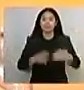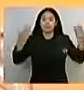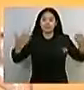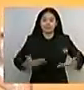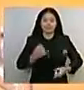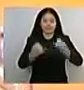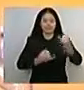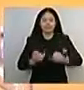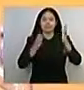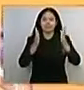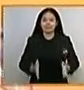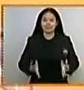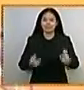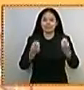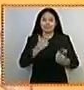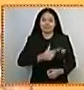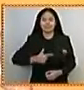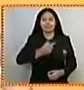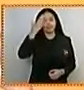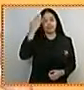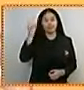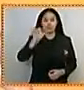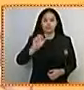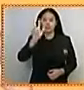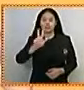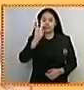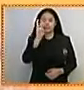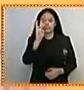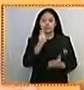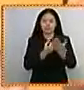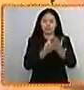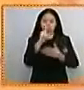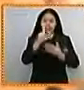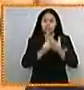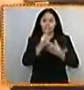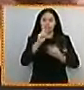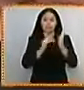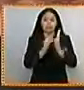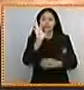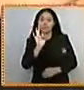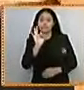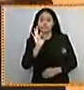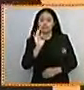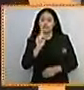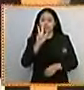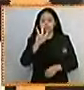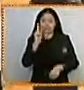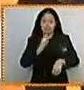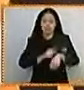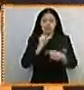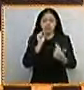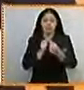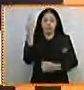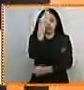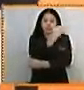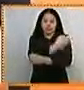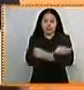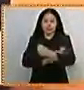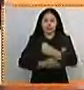Bienvenidos jugadores, es un gusto saludarlos hoy martes 16 de julio del 2019. Ya son las 3 en punto de la